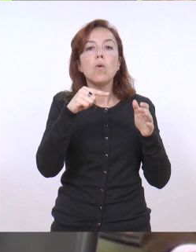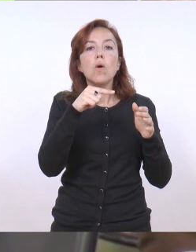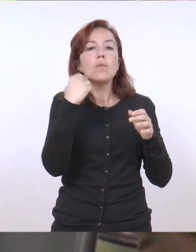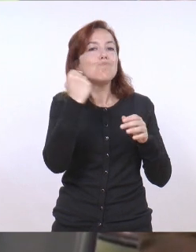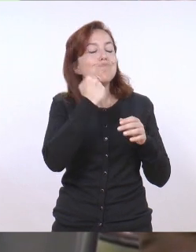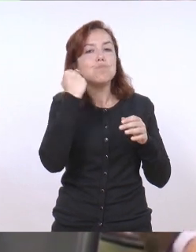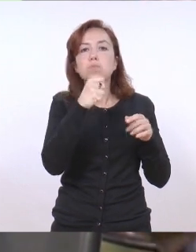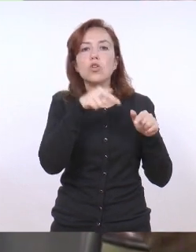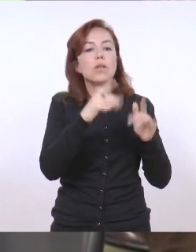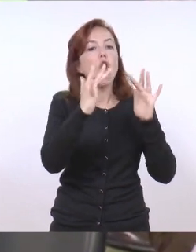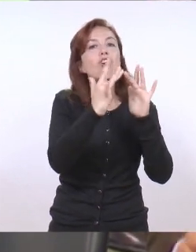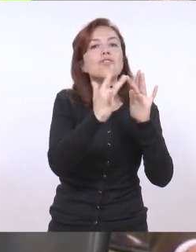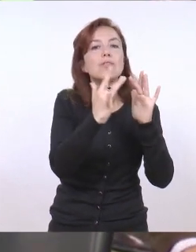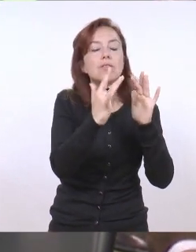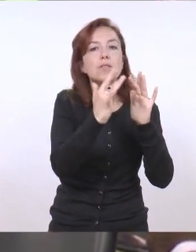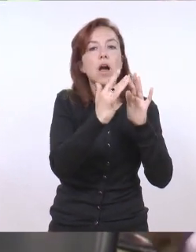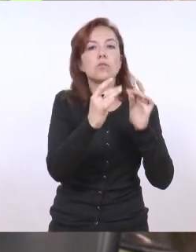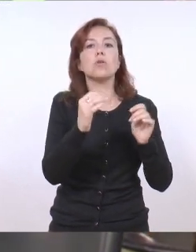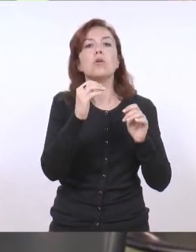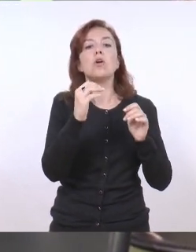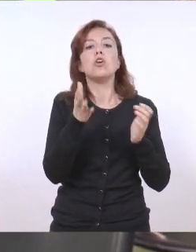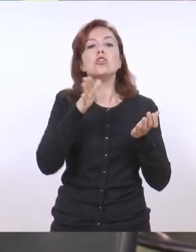como un punto central de contacto